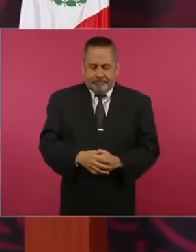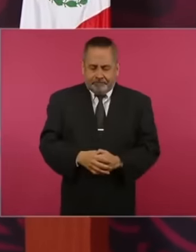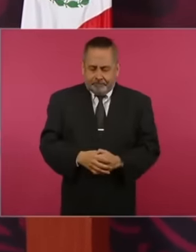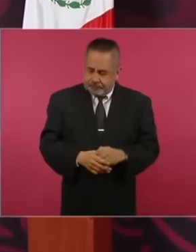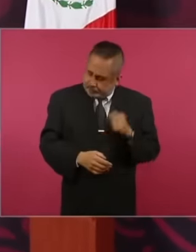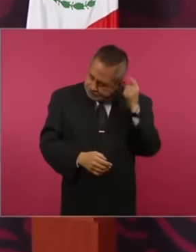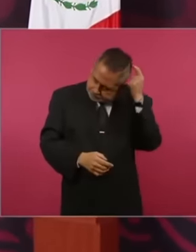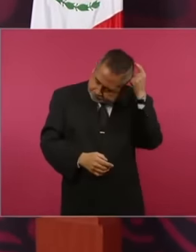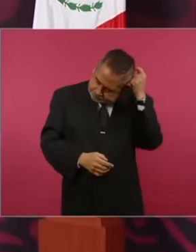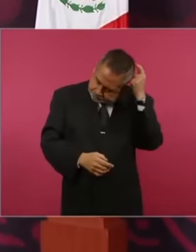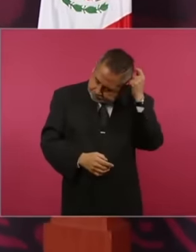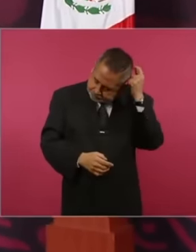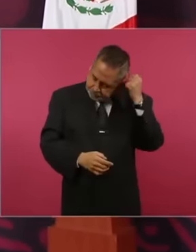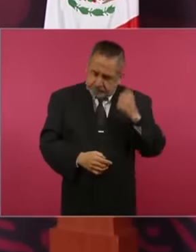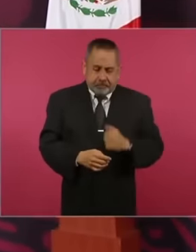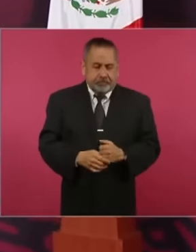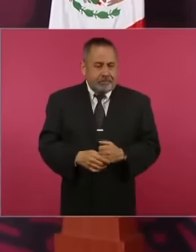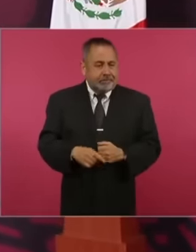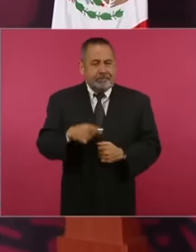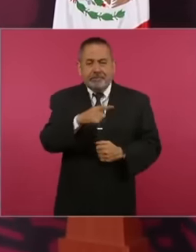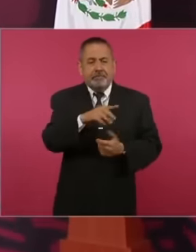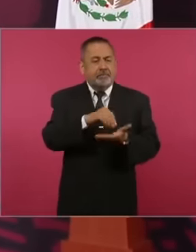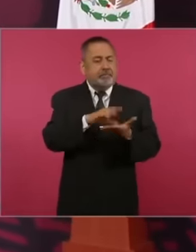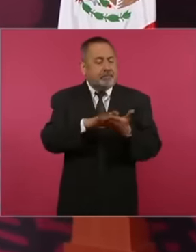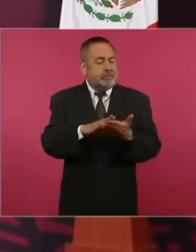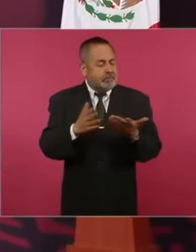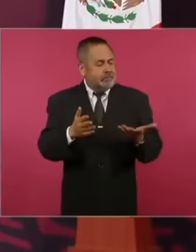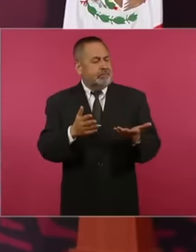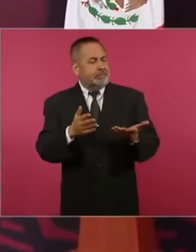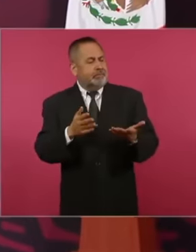es un mal precedente